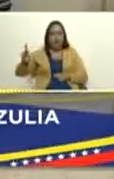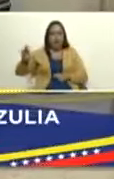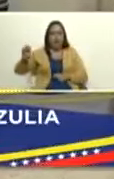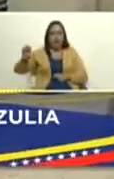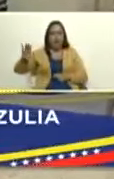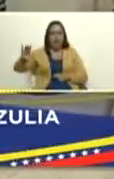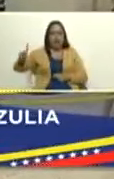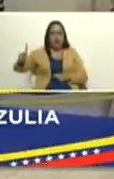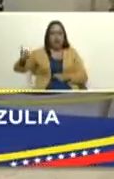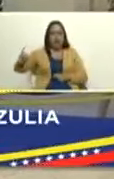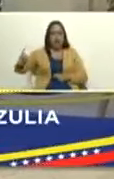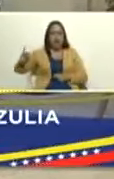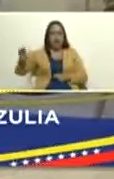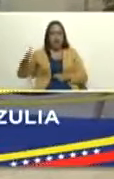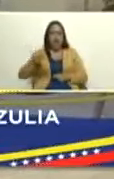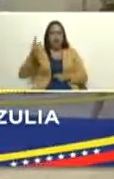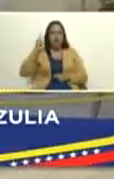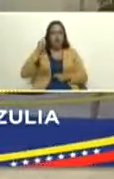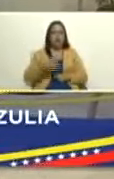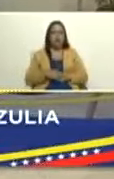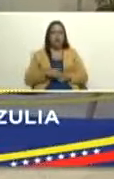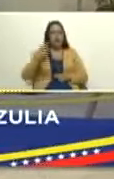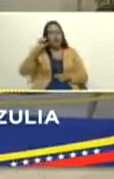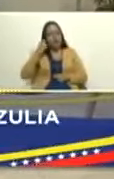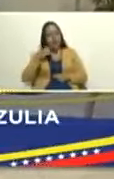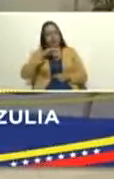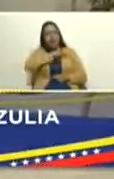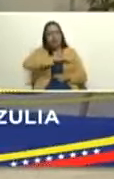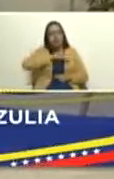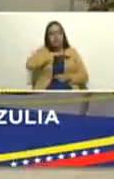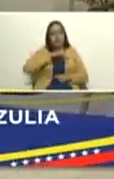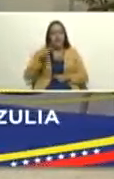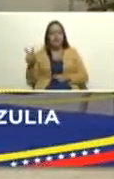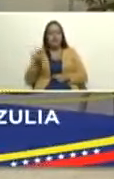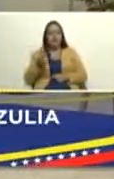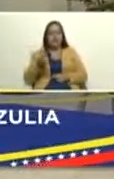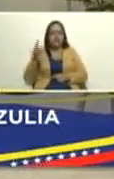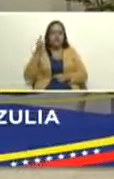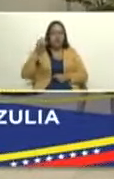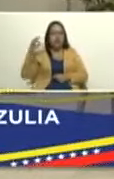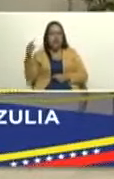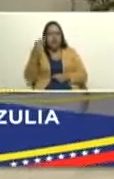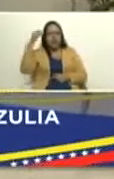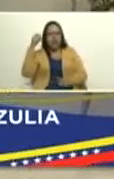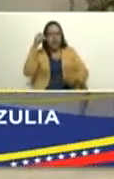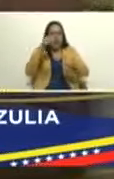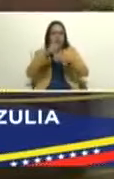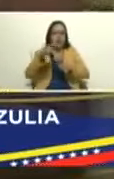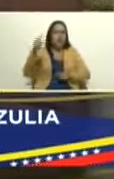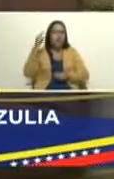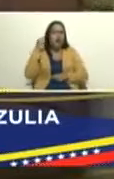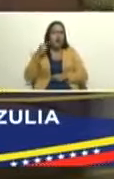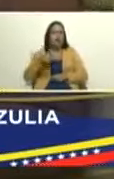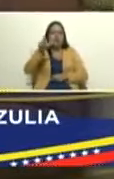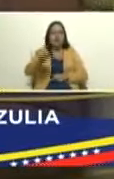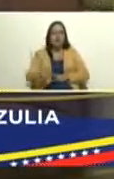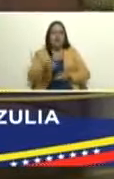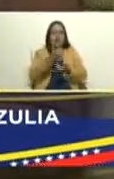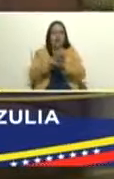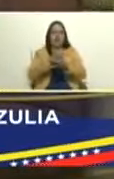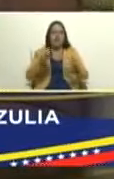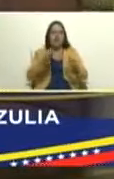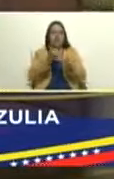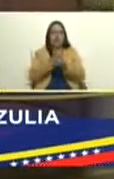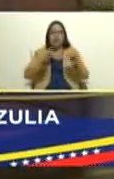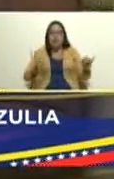marco de la gran misión Venezuela Mujer en su vértice, tercer vértice, Mujer Sujeto Económico Independiente en el